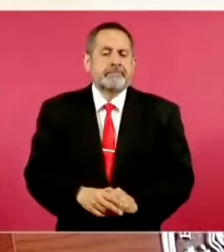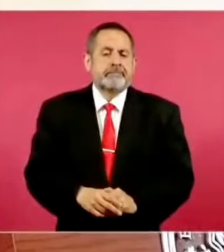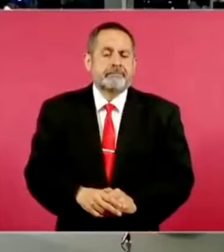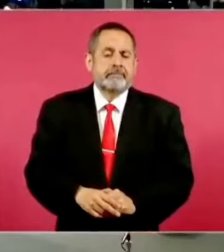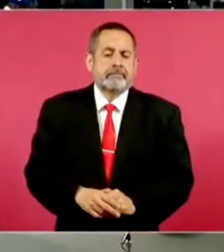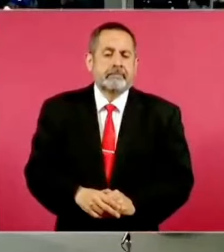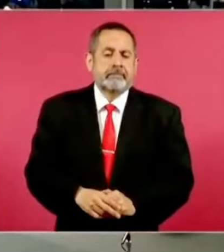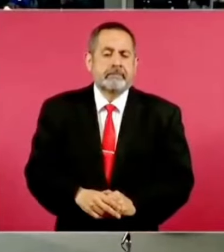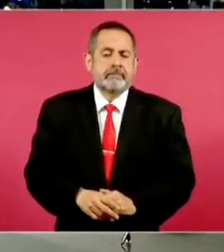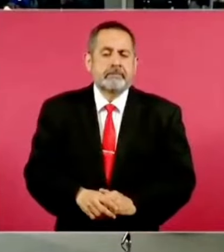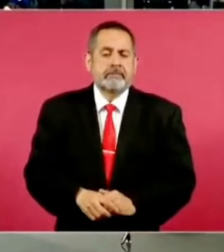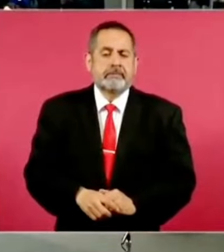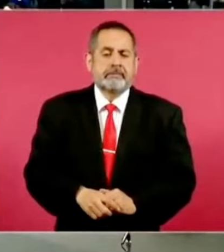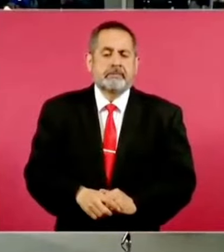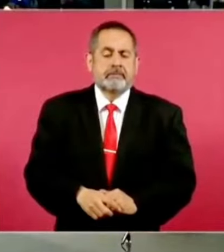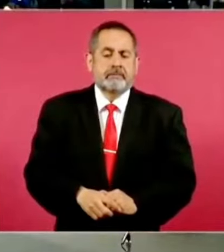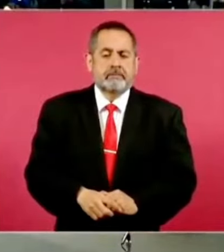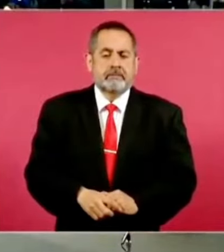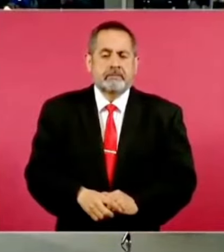no iba a recibir a la delegación.